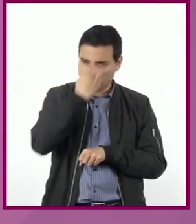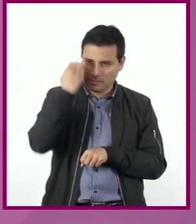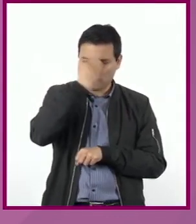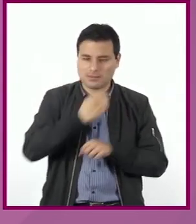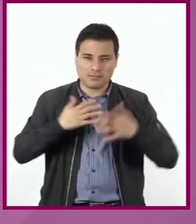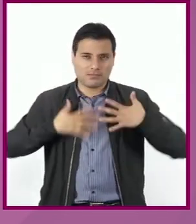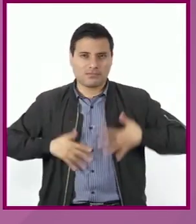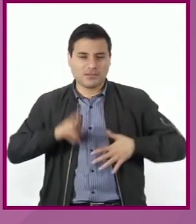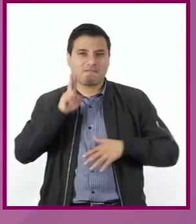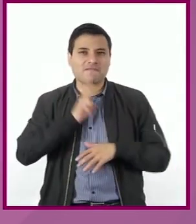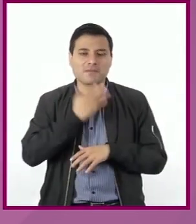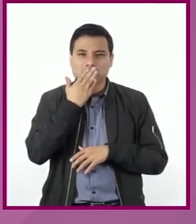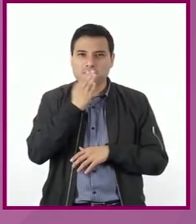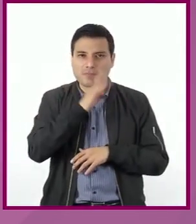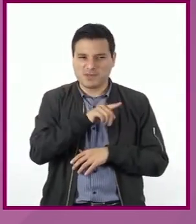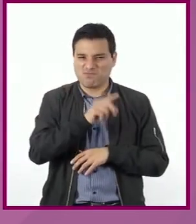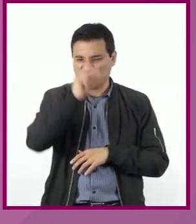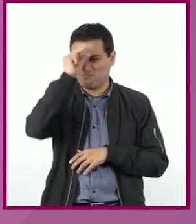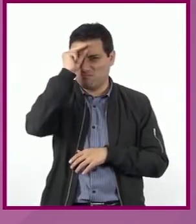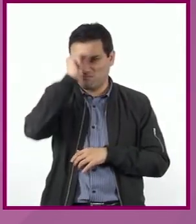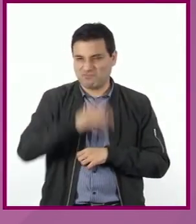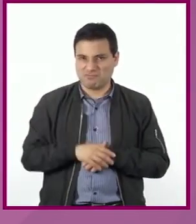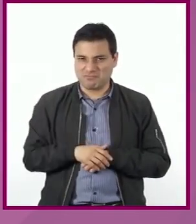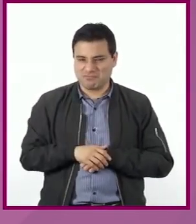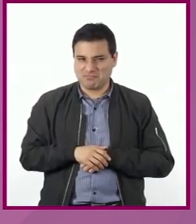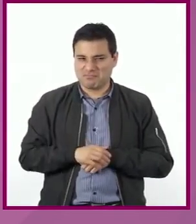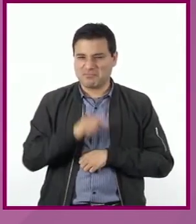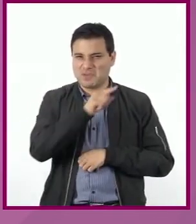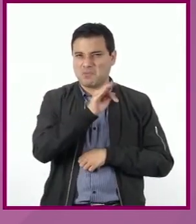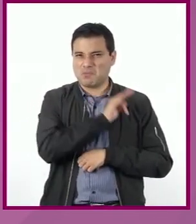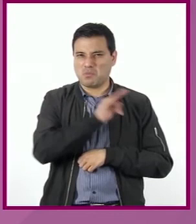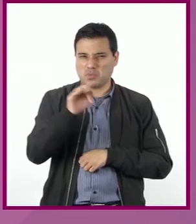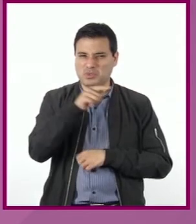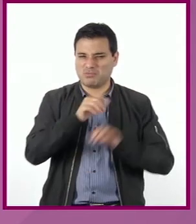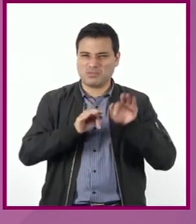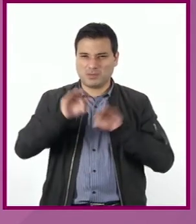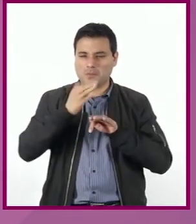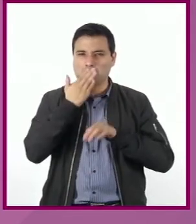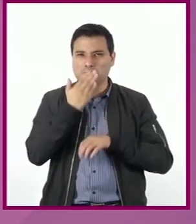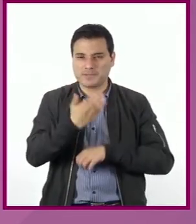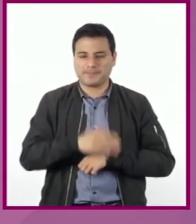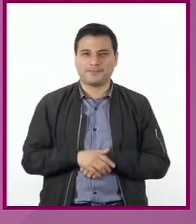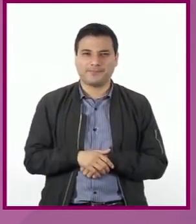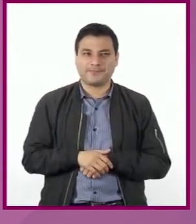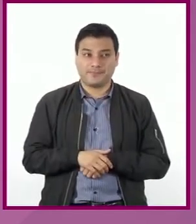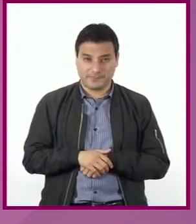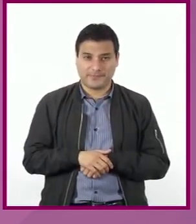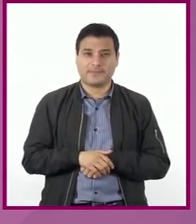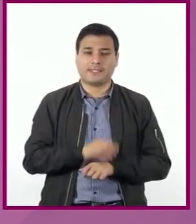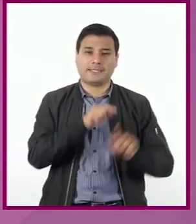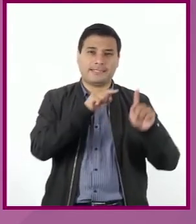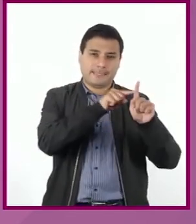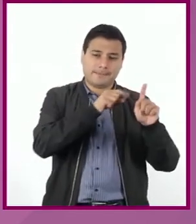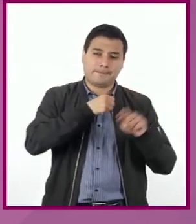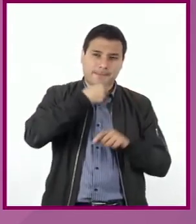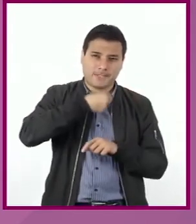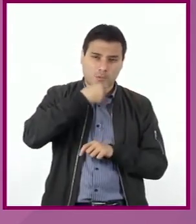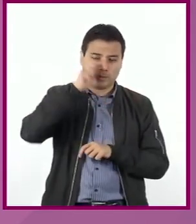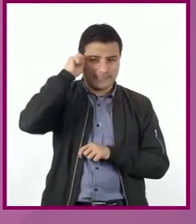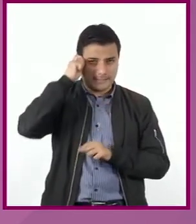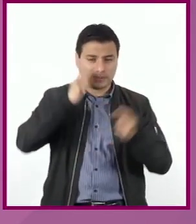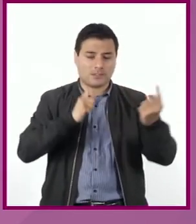tela, pues tiene talento, y no hay quien desempeñe el cargo como él. El viejo y digno ministro se